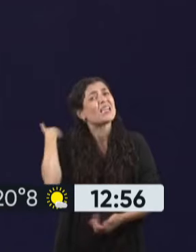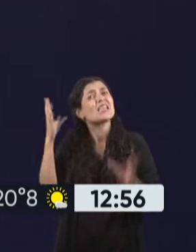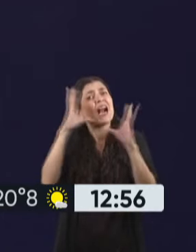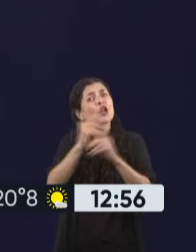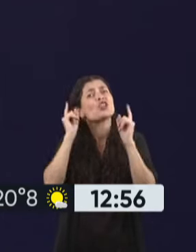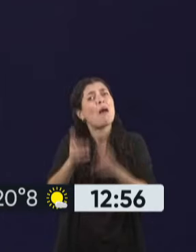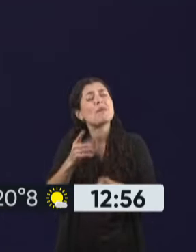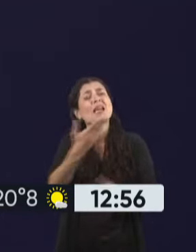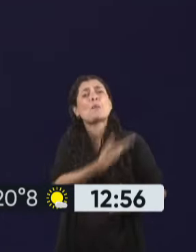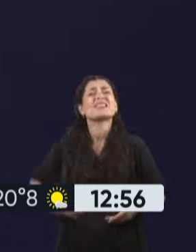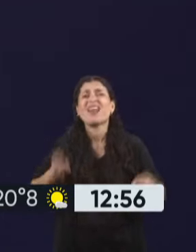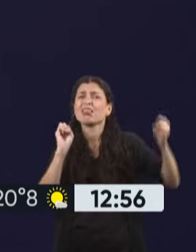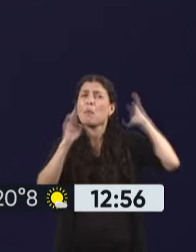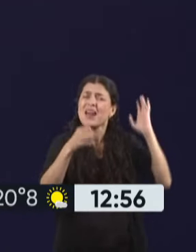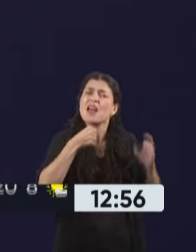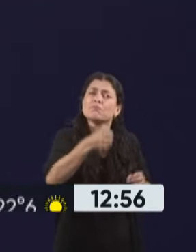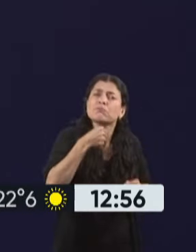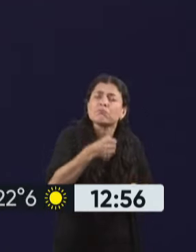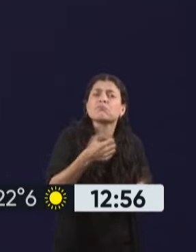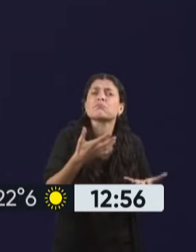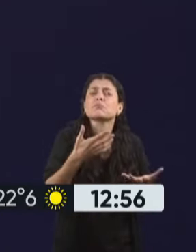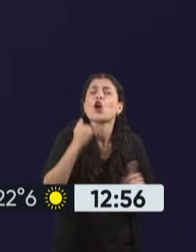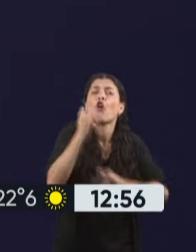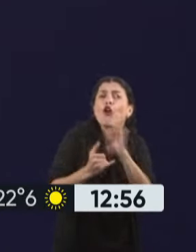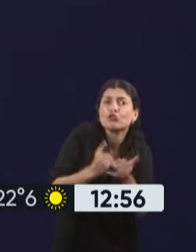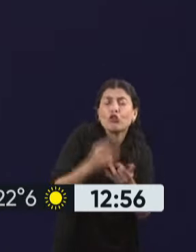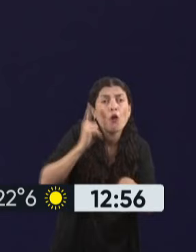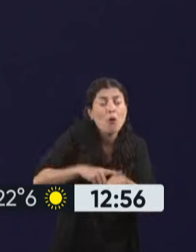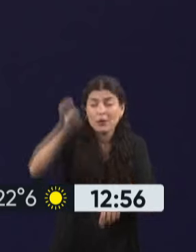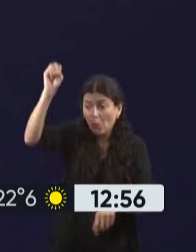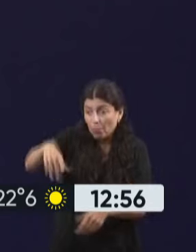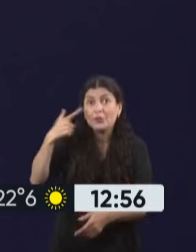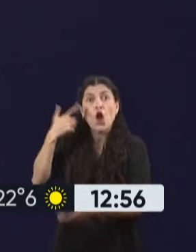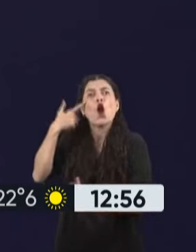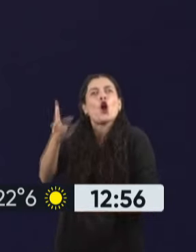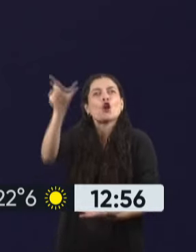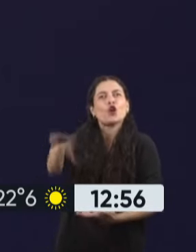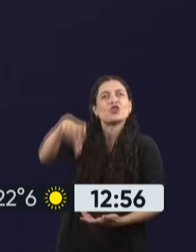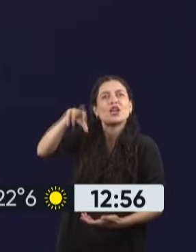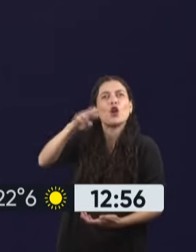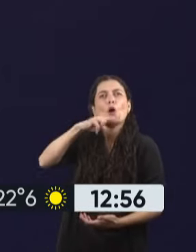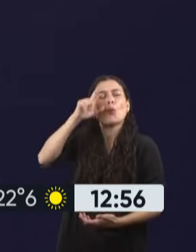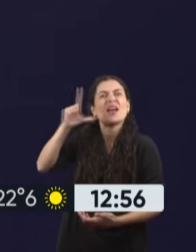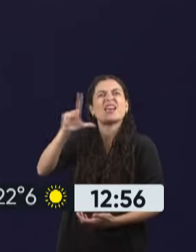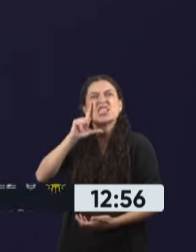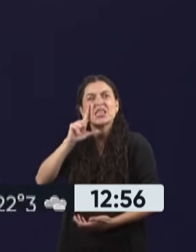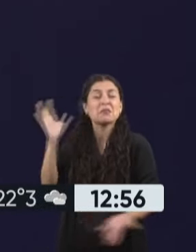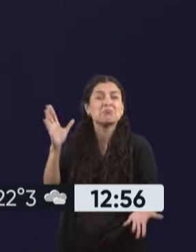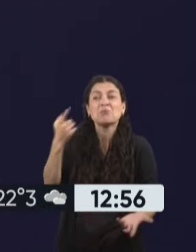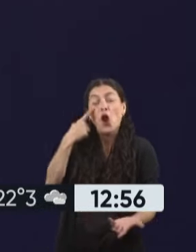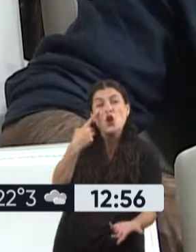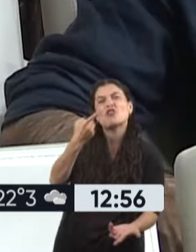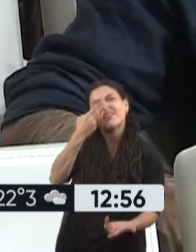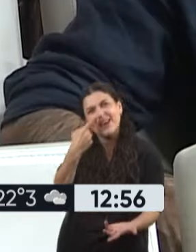se los presenta ahí Novelli como personas que tenían un perfil interesante y una historia interesante, ideas interesantes. Le pregunto